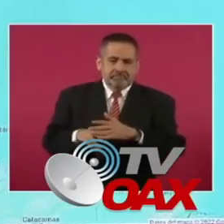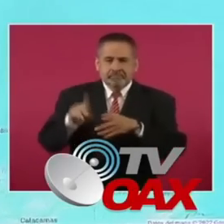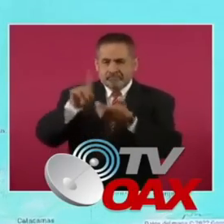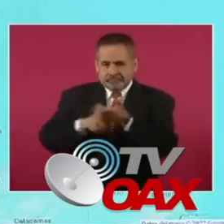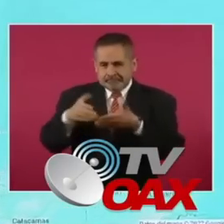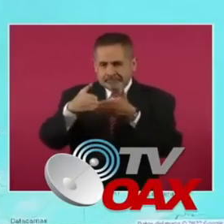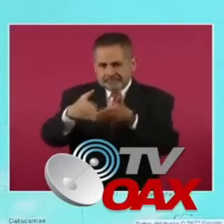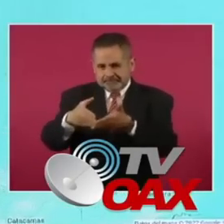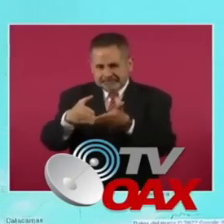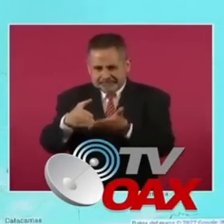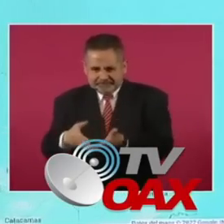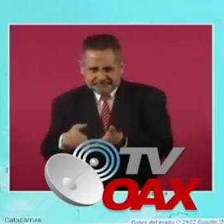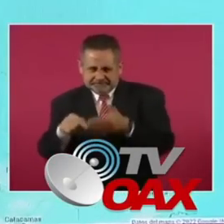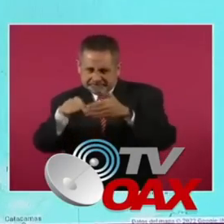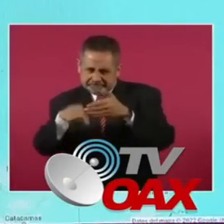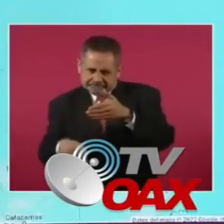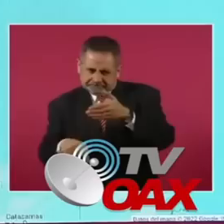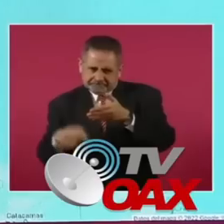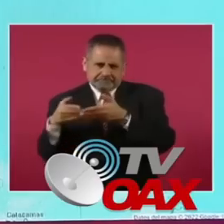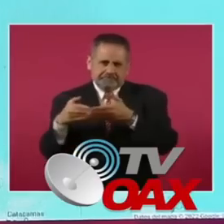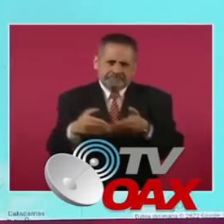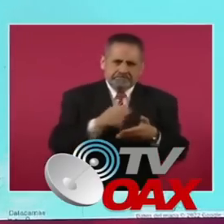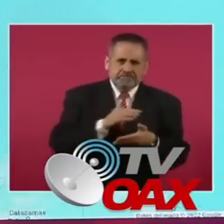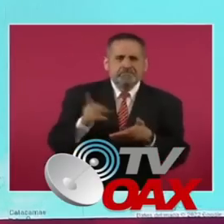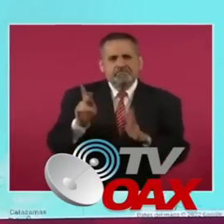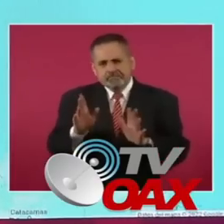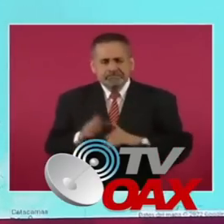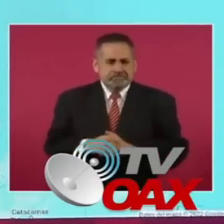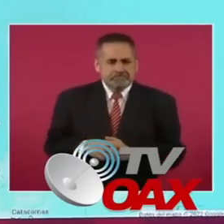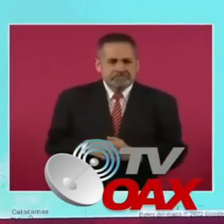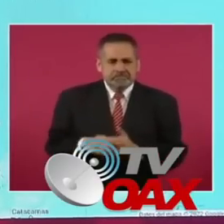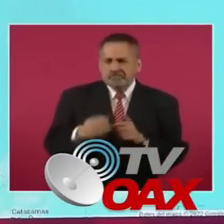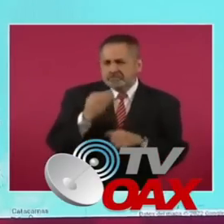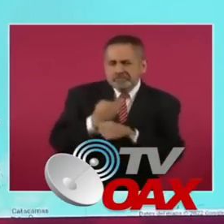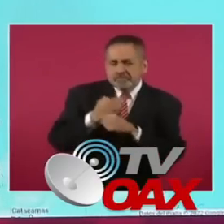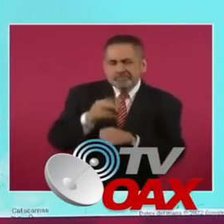profundidad. ¿Por qué no? Pero no hay buenas relaciones.